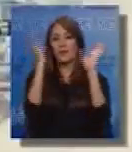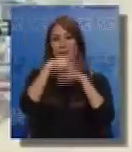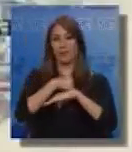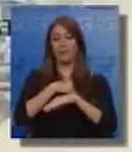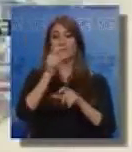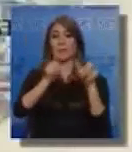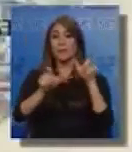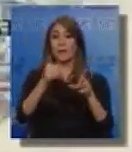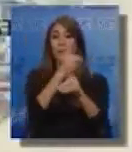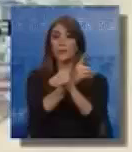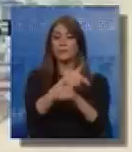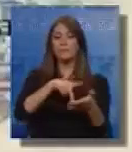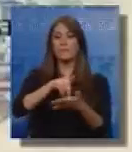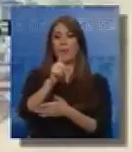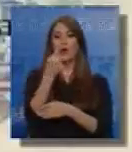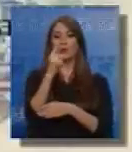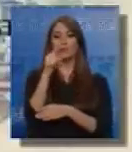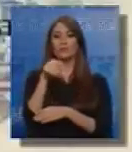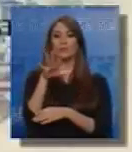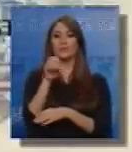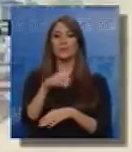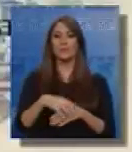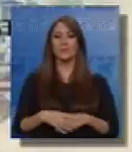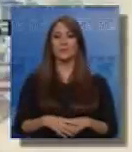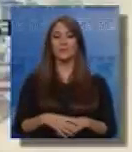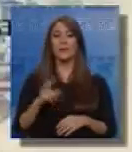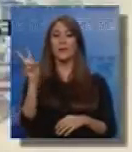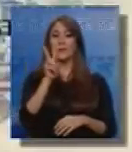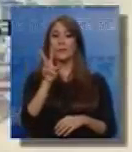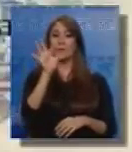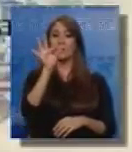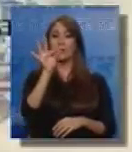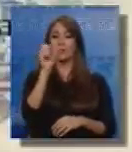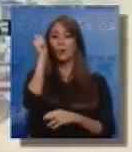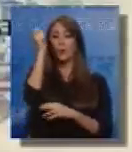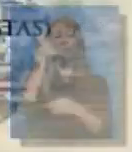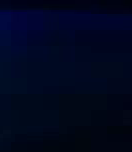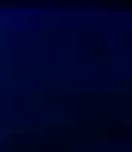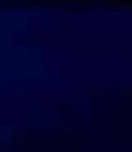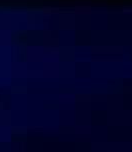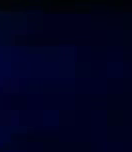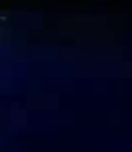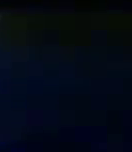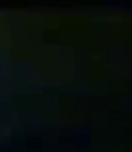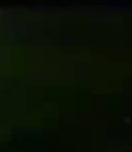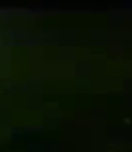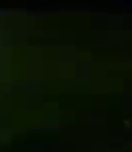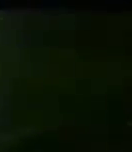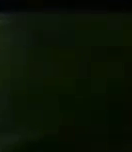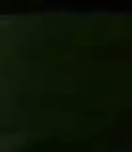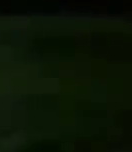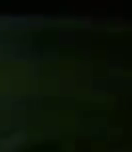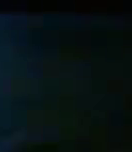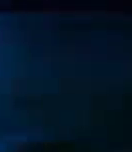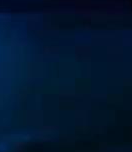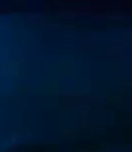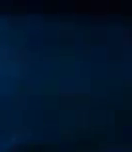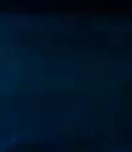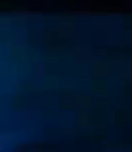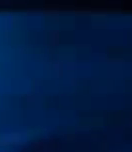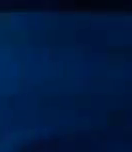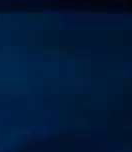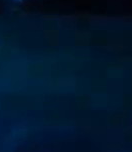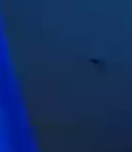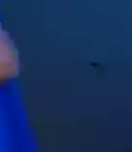con discapacidad pagan $1.50. El viernes 9 de octubre costará $5 por la presentación de artistas especiales. El